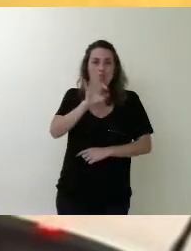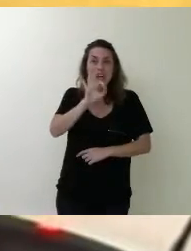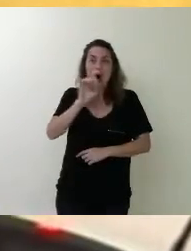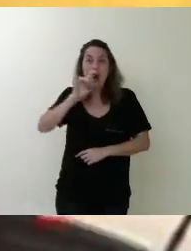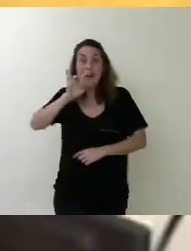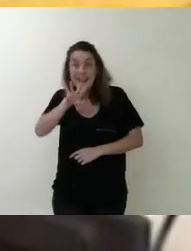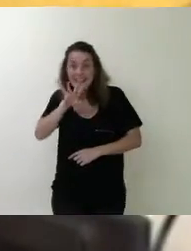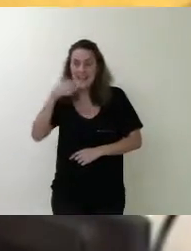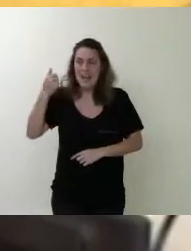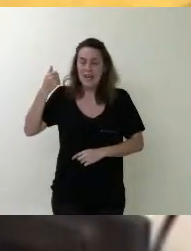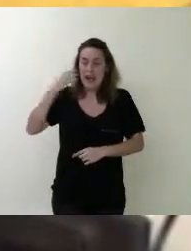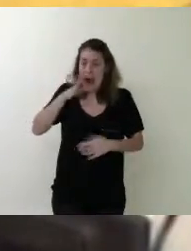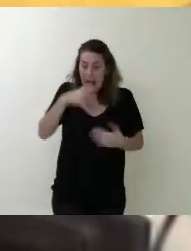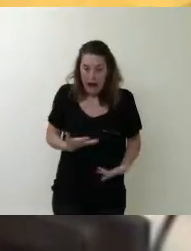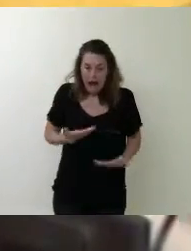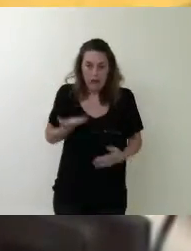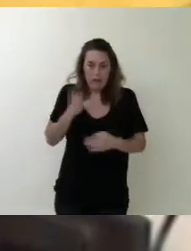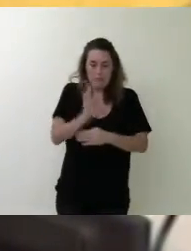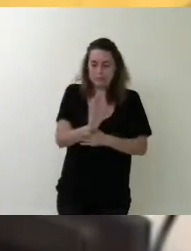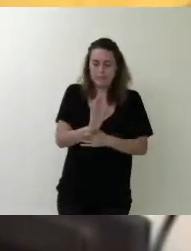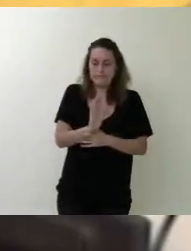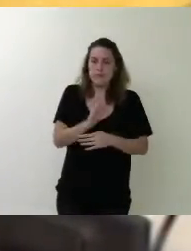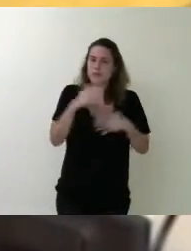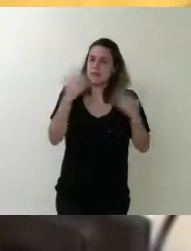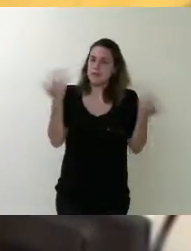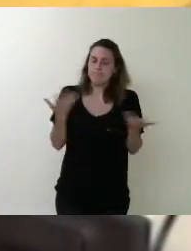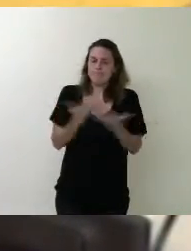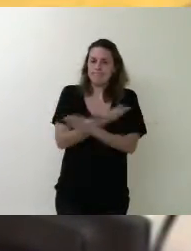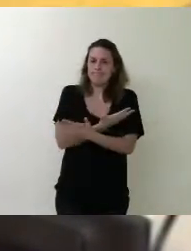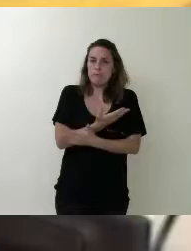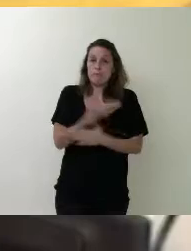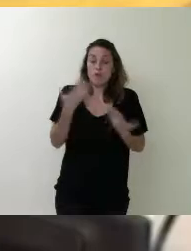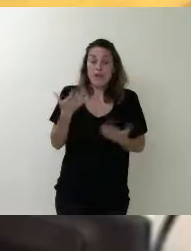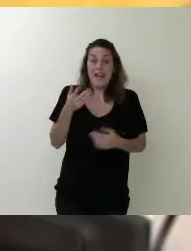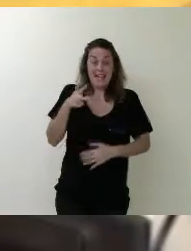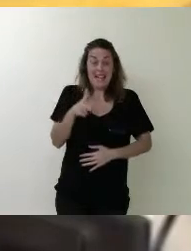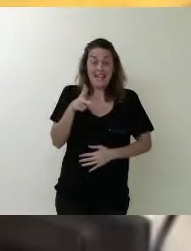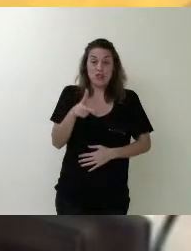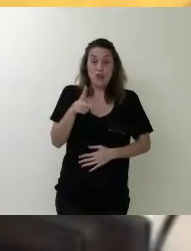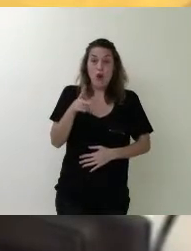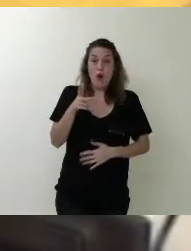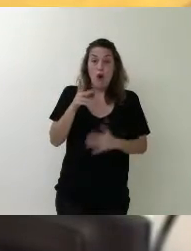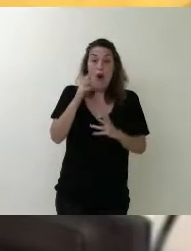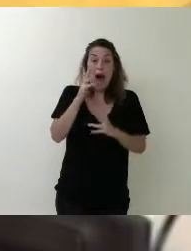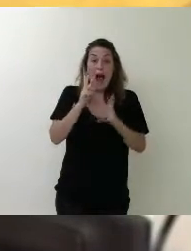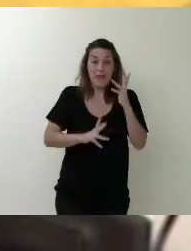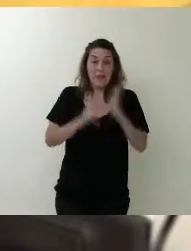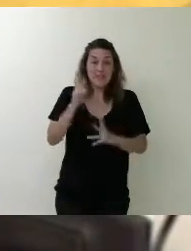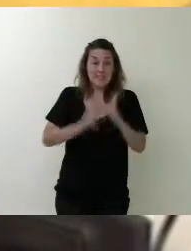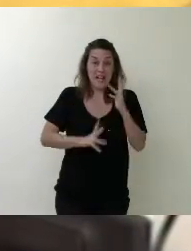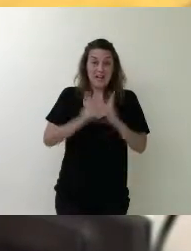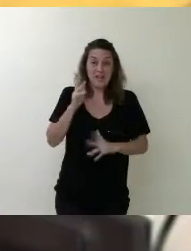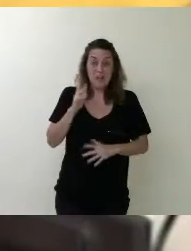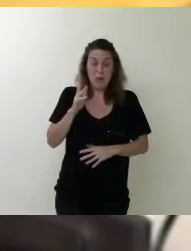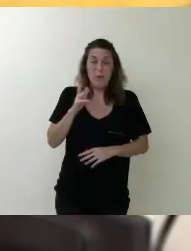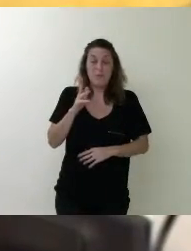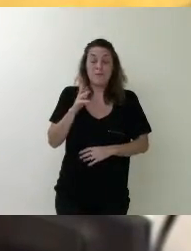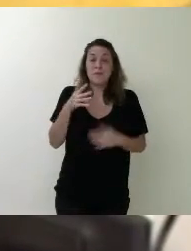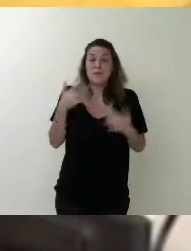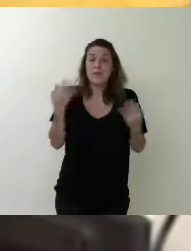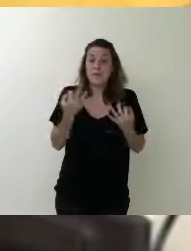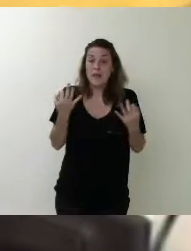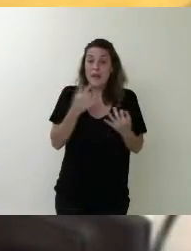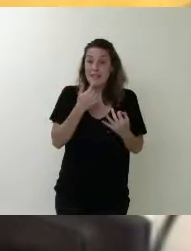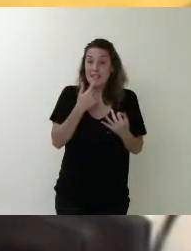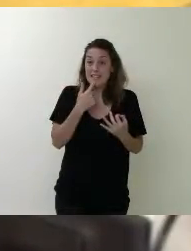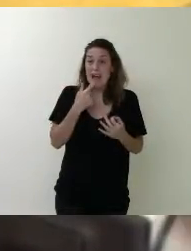2014-2015, ¿no? Es verdad que hay un principio en el derecho administrativo que es evitar el enriquecimiento injusto